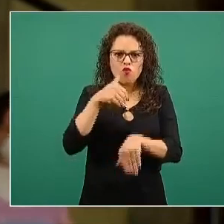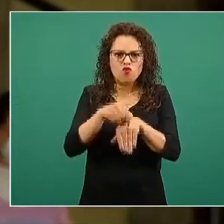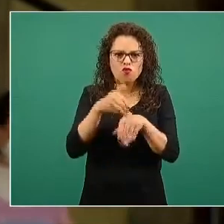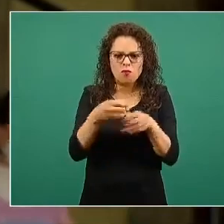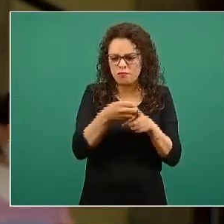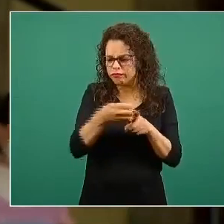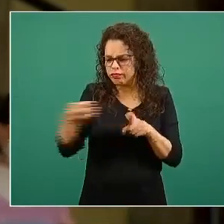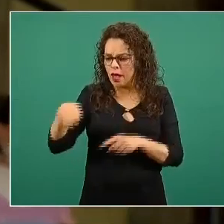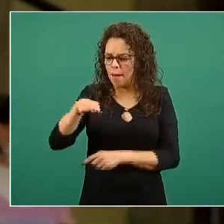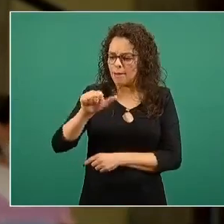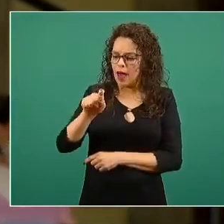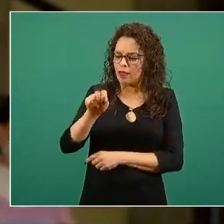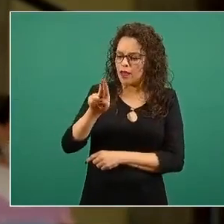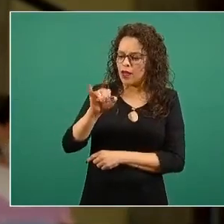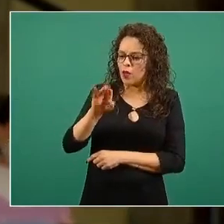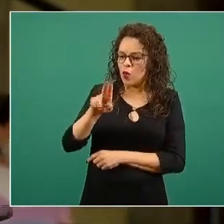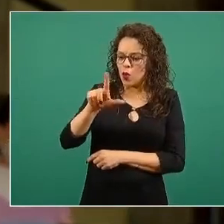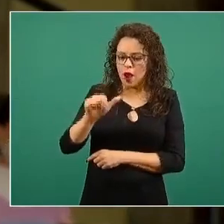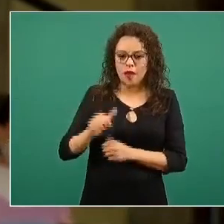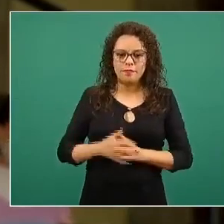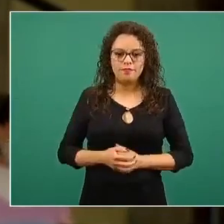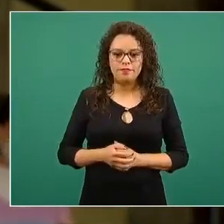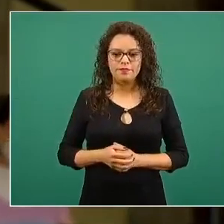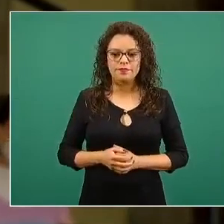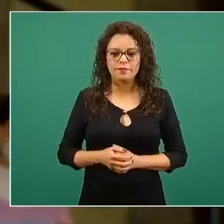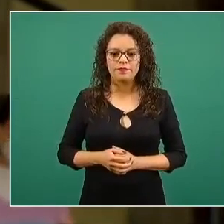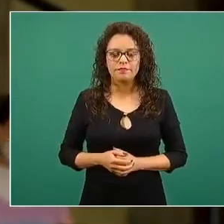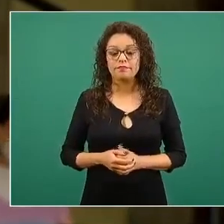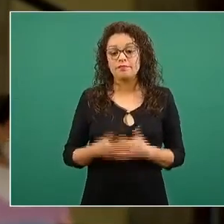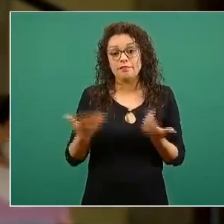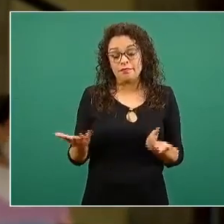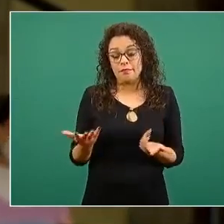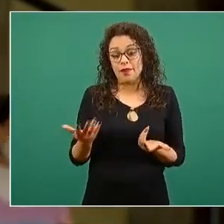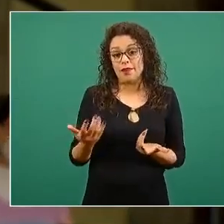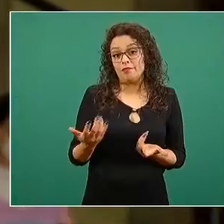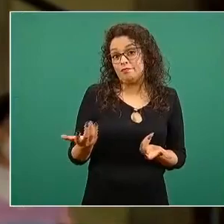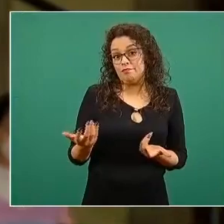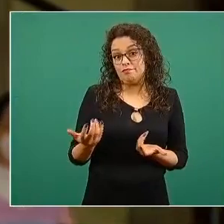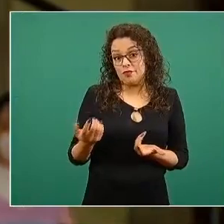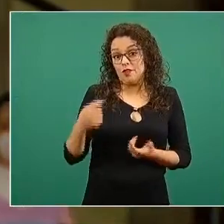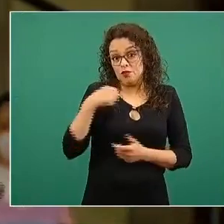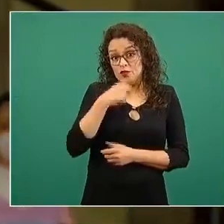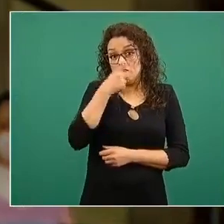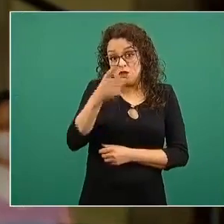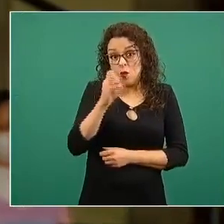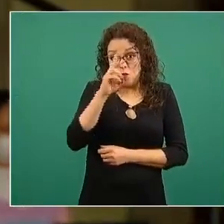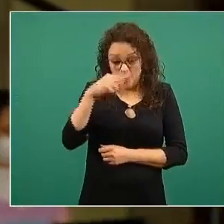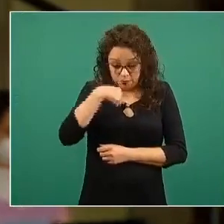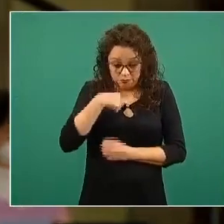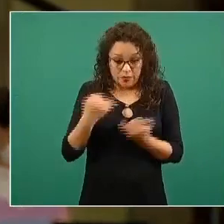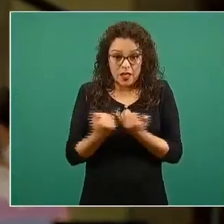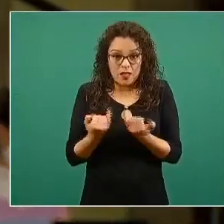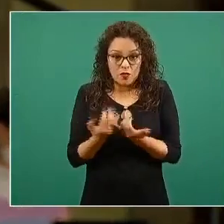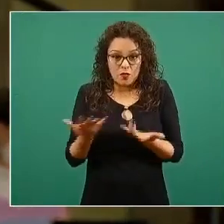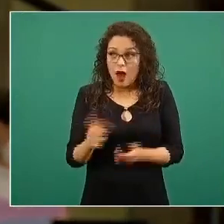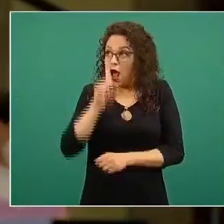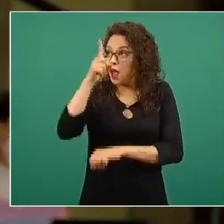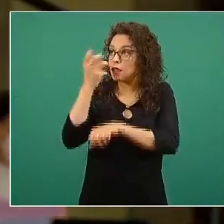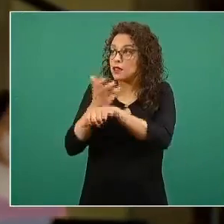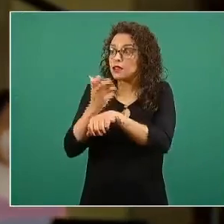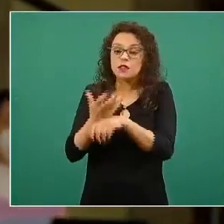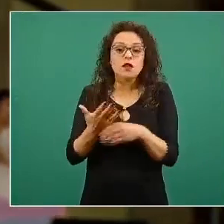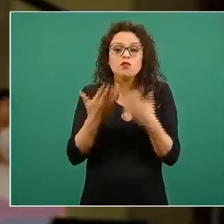Desafortunadamente, pues hablo por mí, que en los Estados Unidos pues no tenemos una forma de